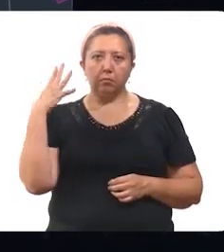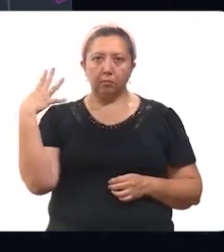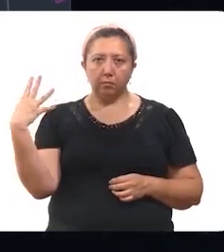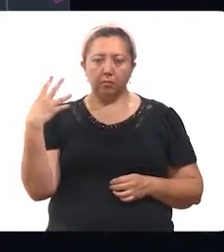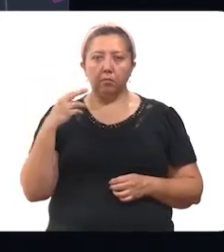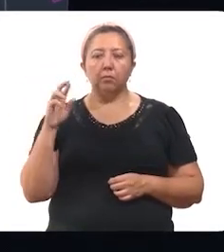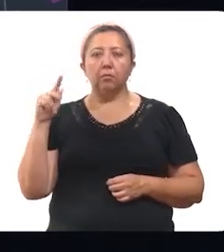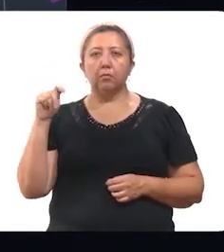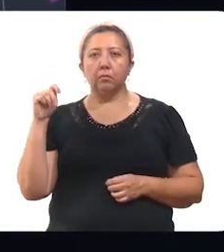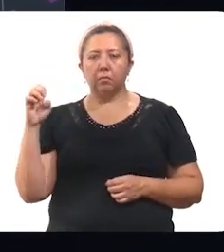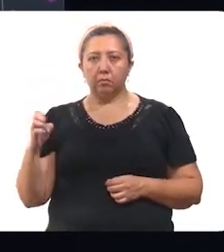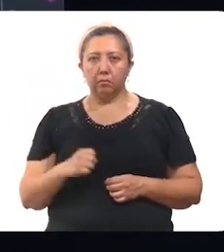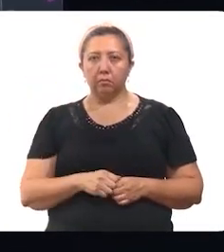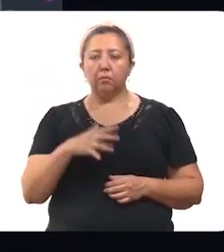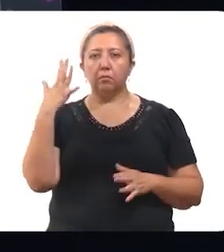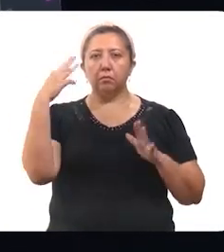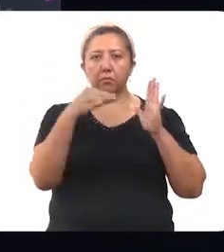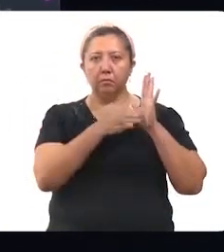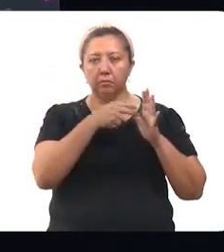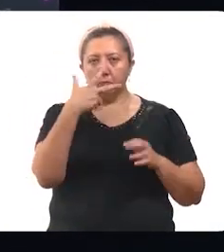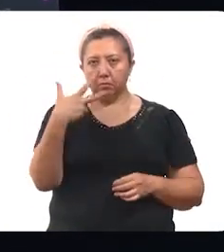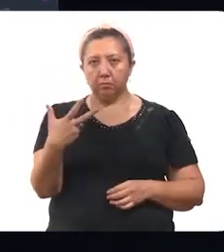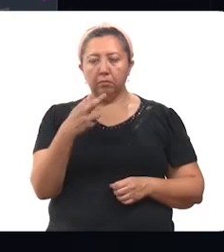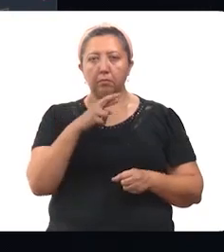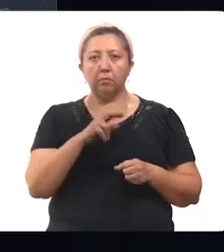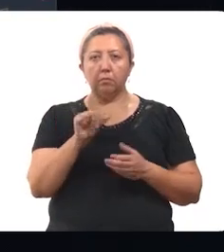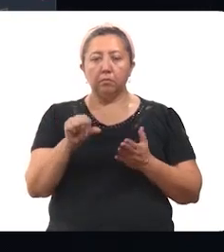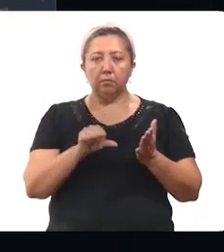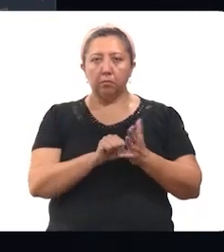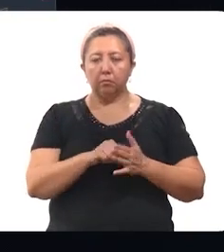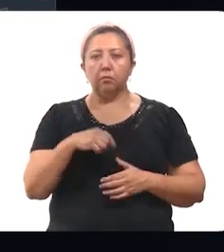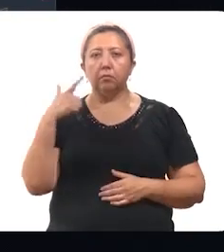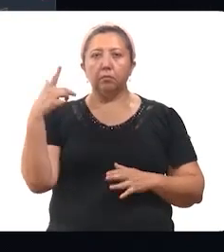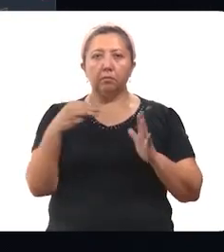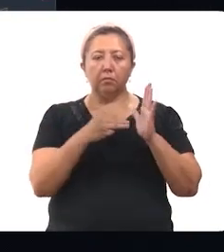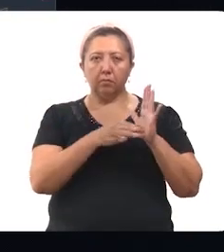12.484 en la zona oriente, 5.008 en la zona centro,